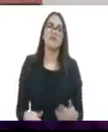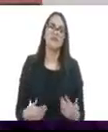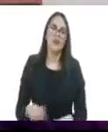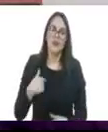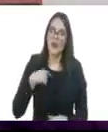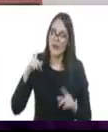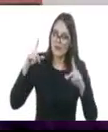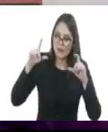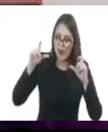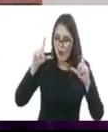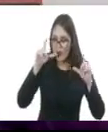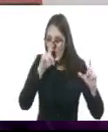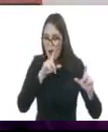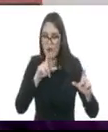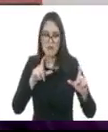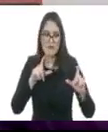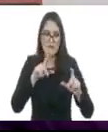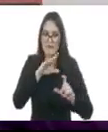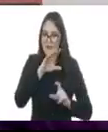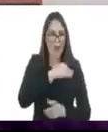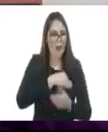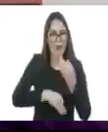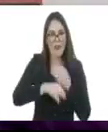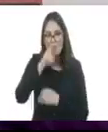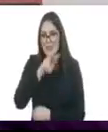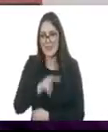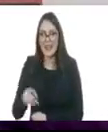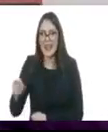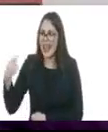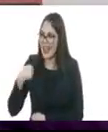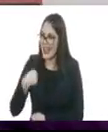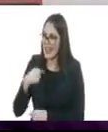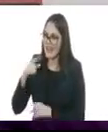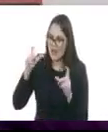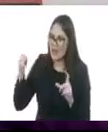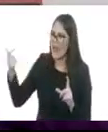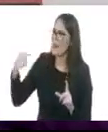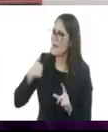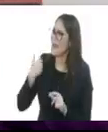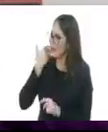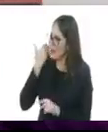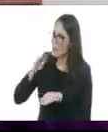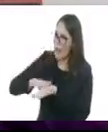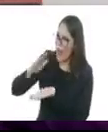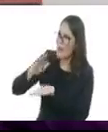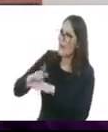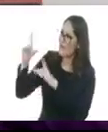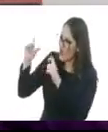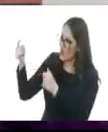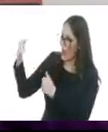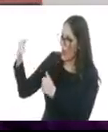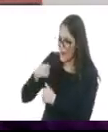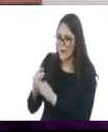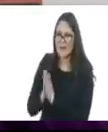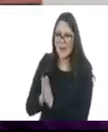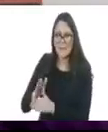fotografías y me pedía más fotos y